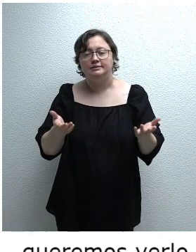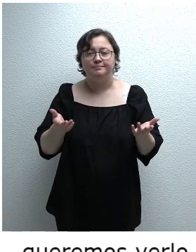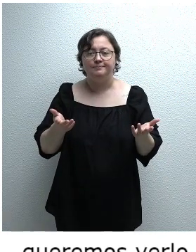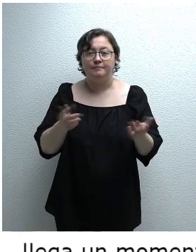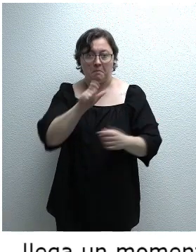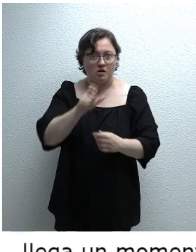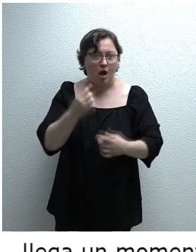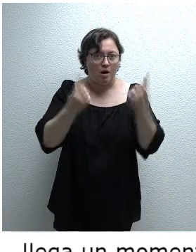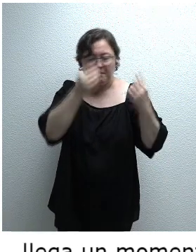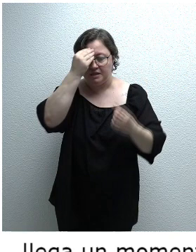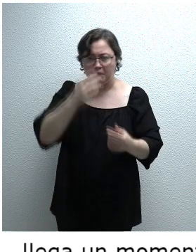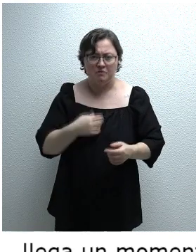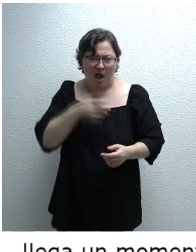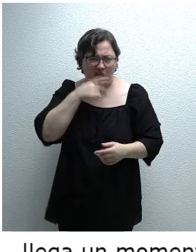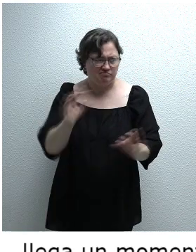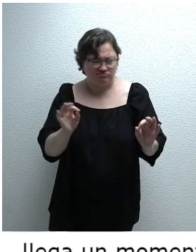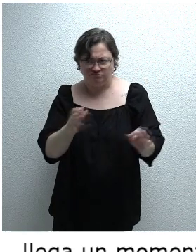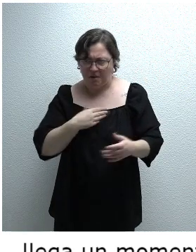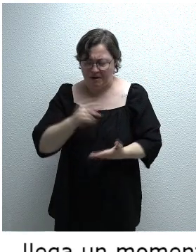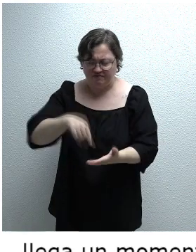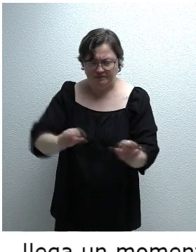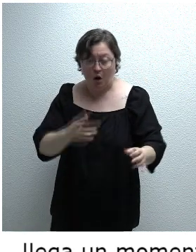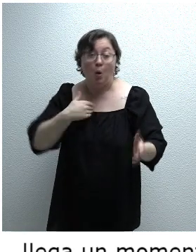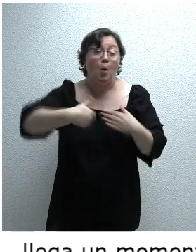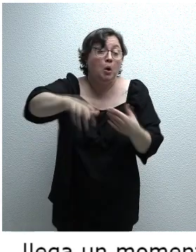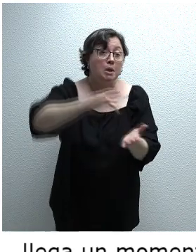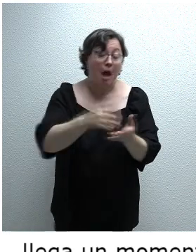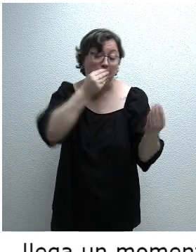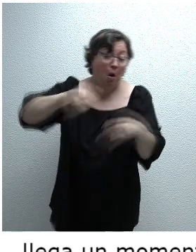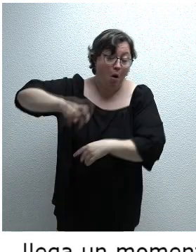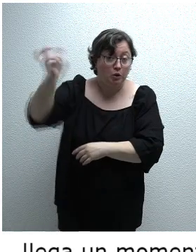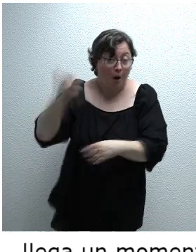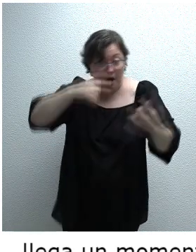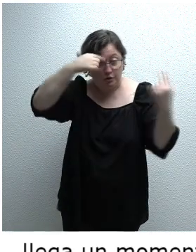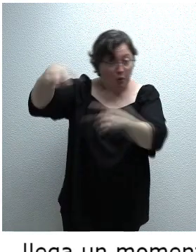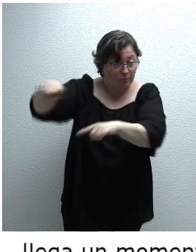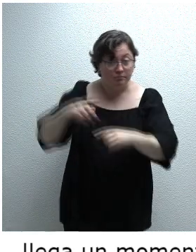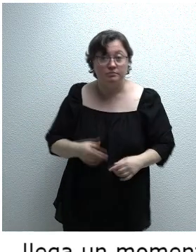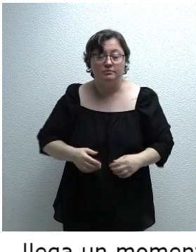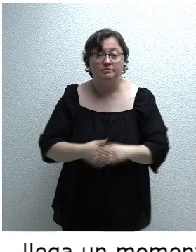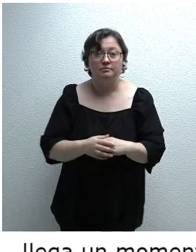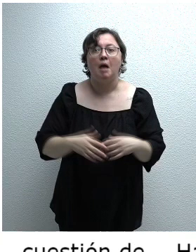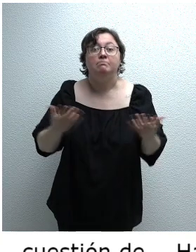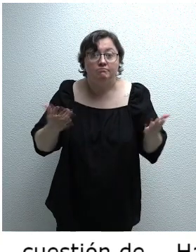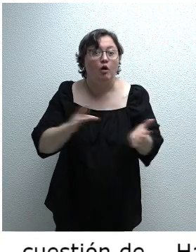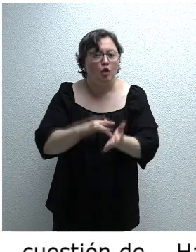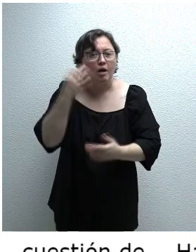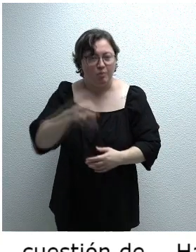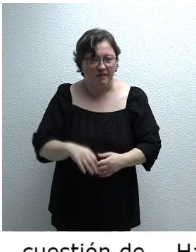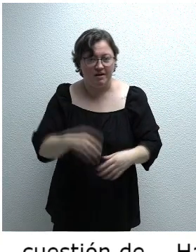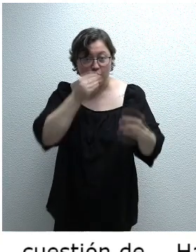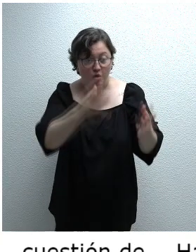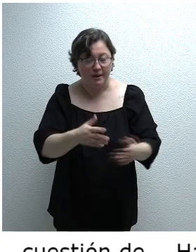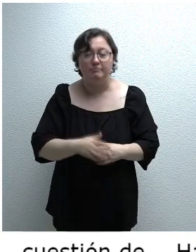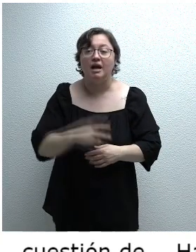Hay personas que piensan, pues yo no hago nada, cuando pase el tiempo el que venga detrás que arregle. Bueno, todo eso es posible. Muy bien,